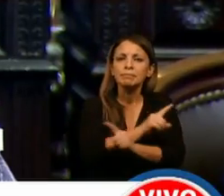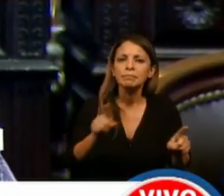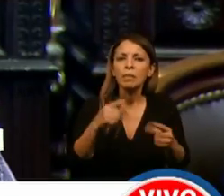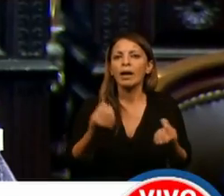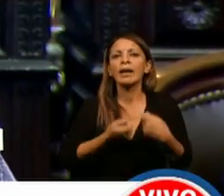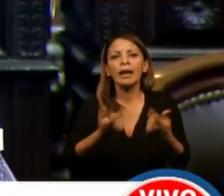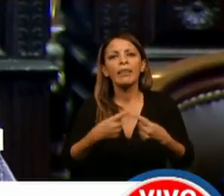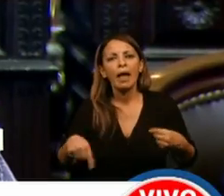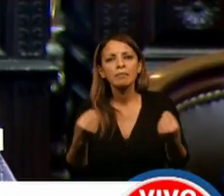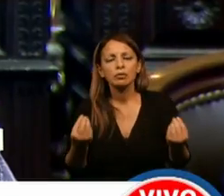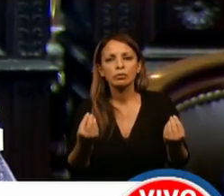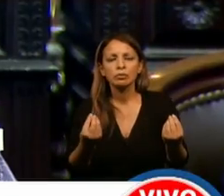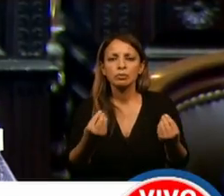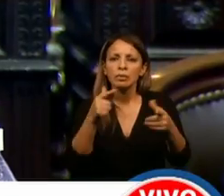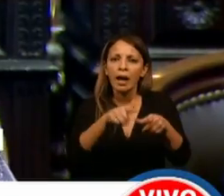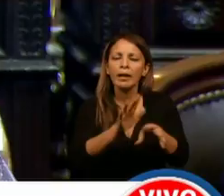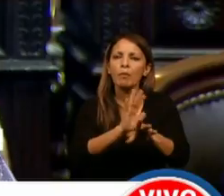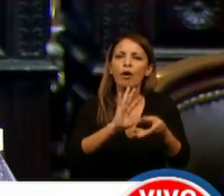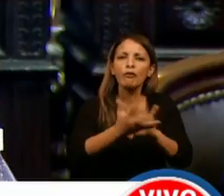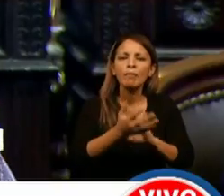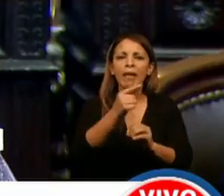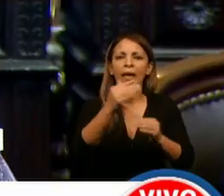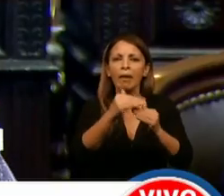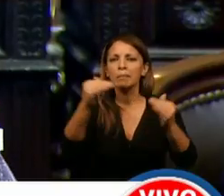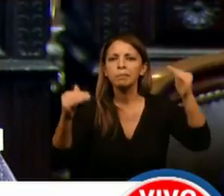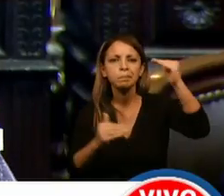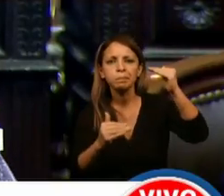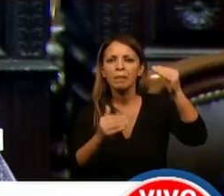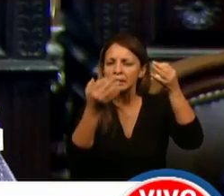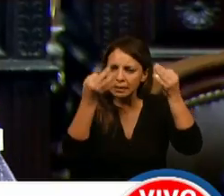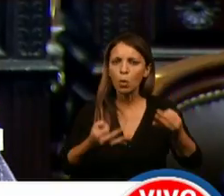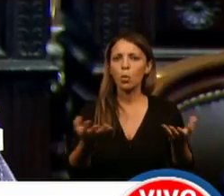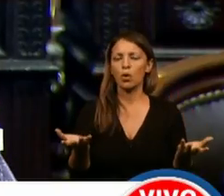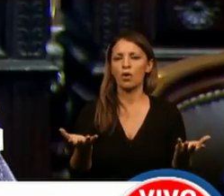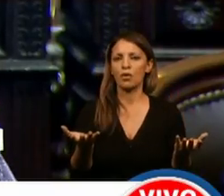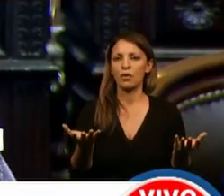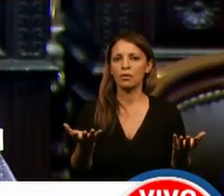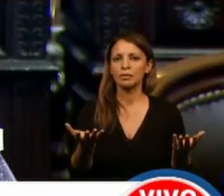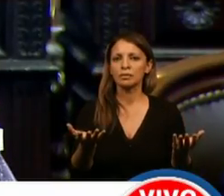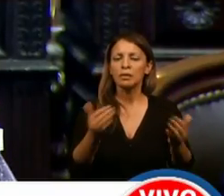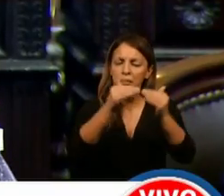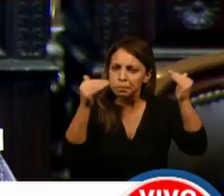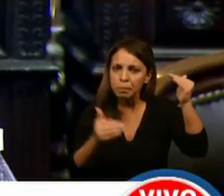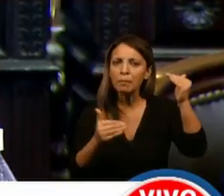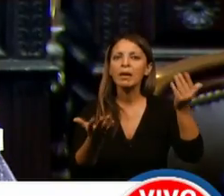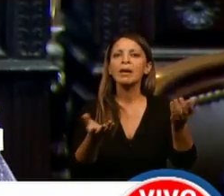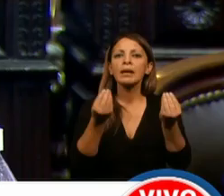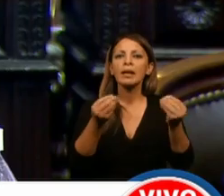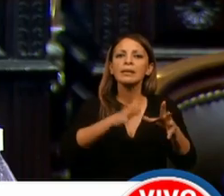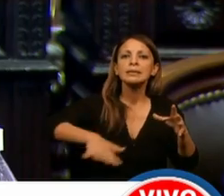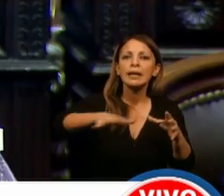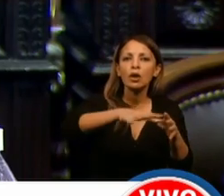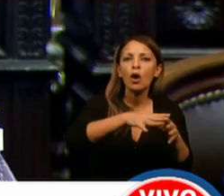generando una enorme paradoja de inequidad que es que los sectores